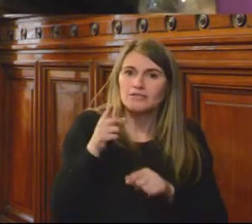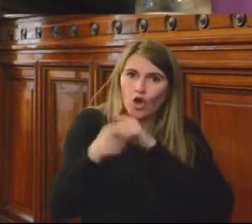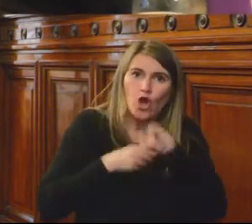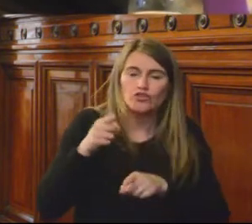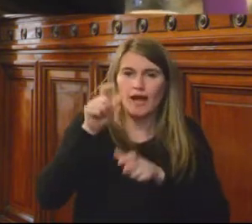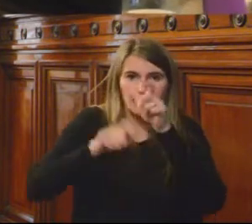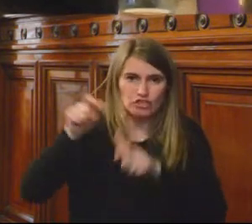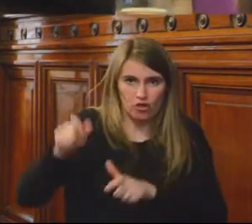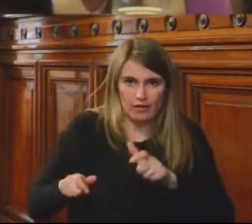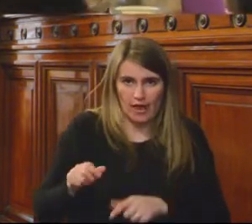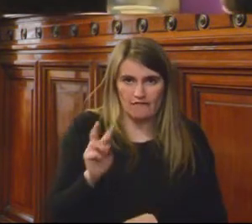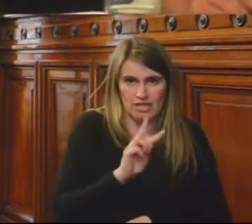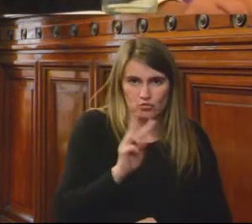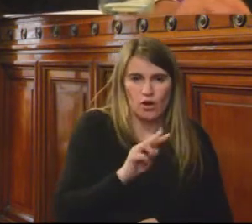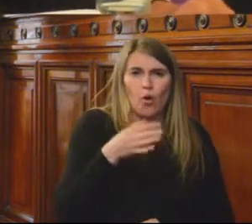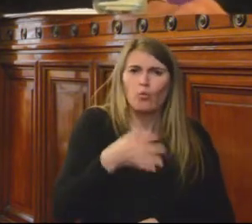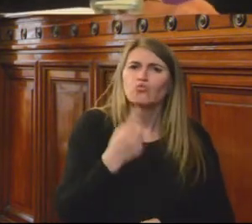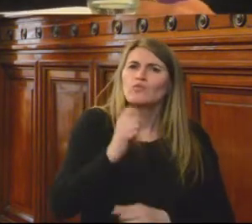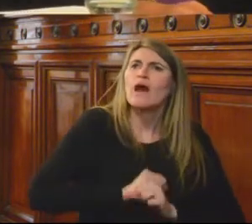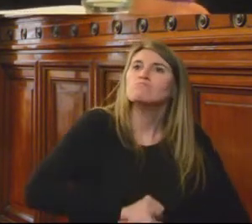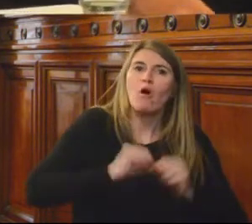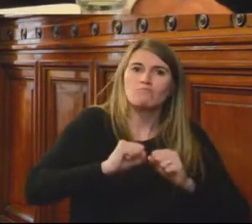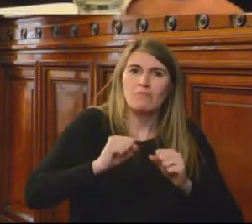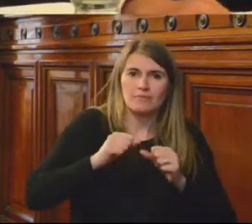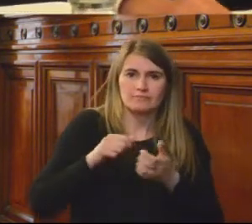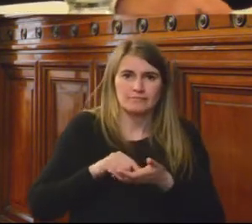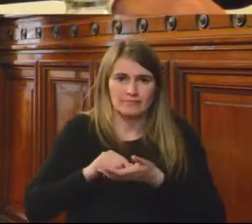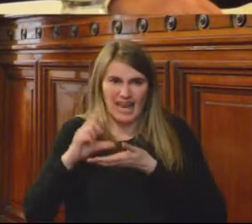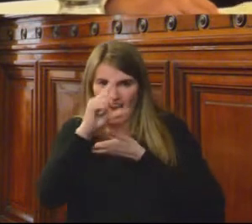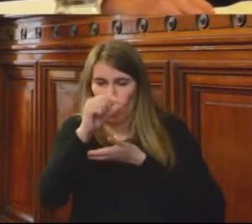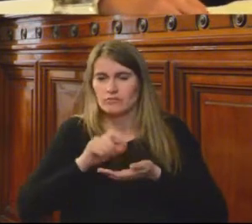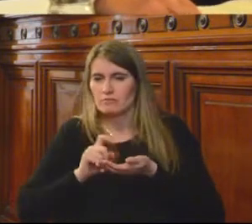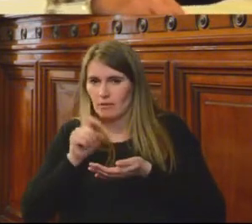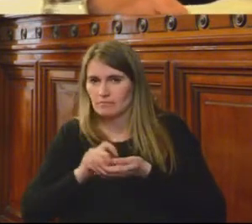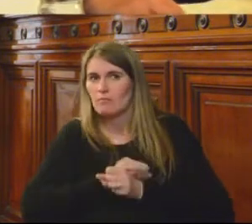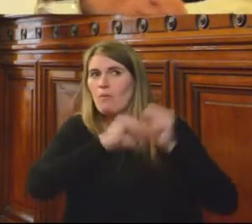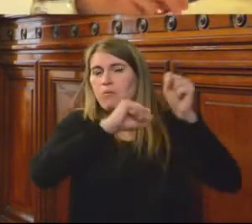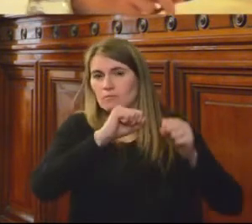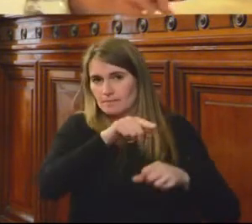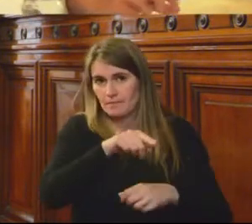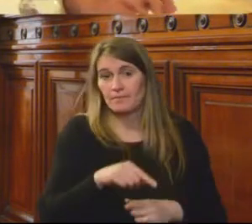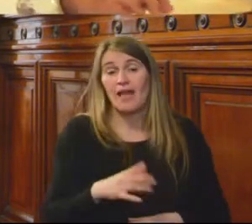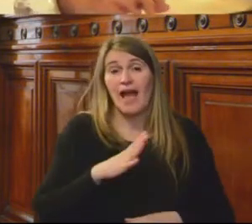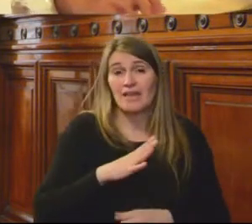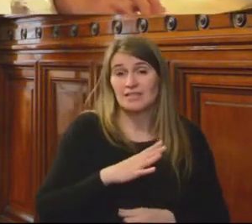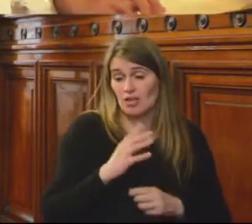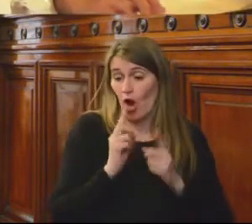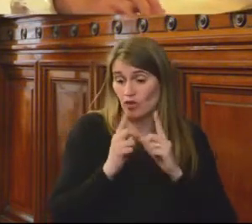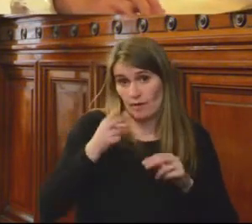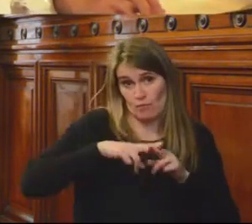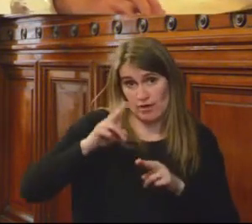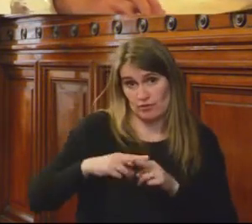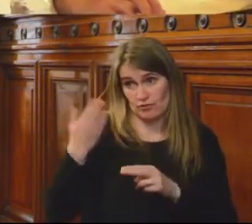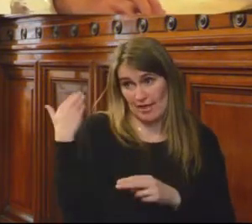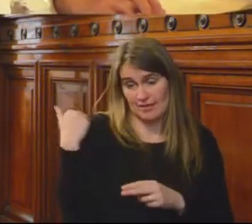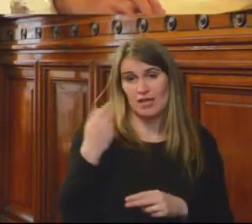muestra de ello, esto fue una bomba que fue activada a distancia, por cierto. En 2013 fueron 11 las víctimas fatales, en 2014